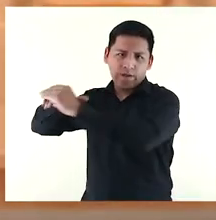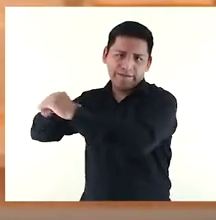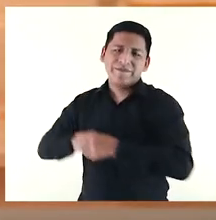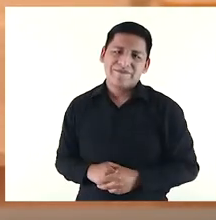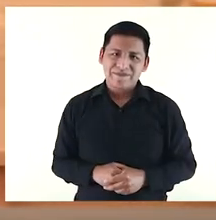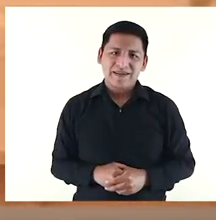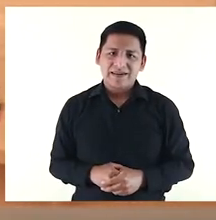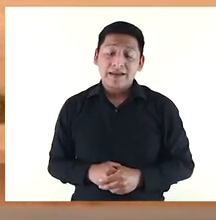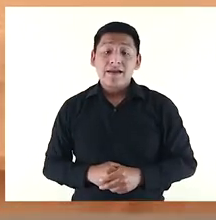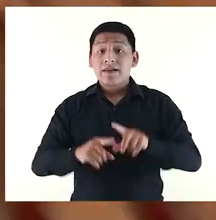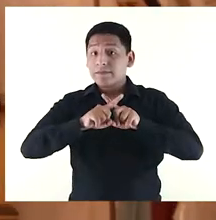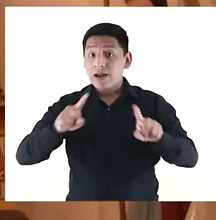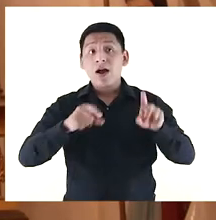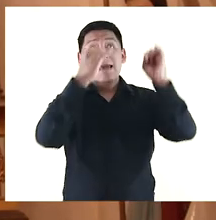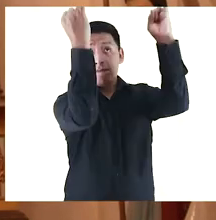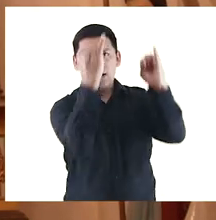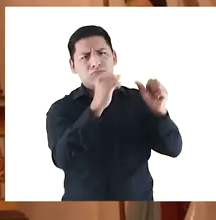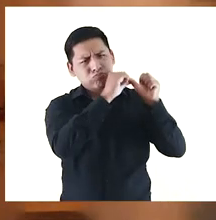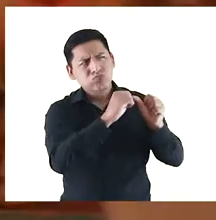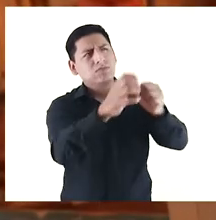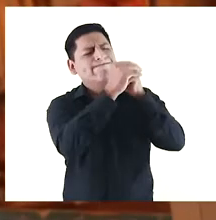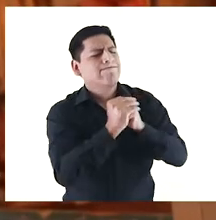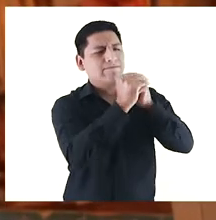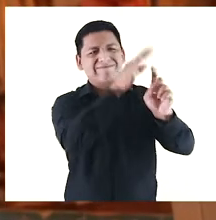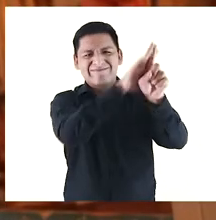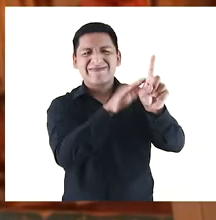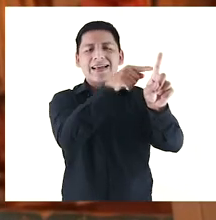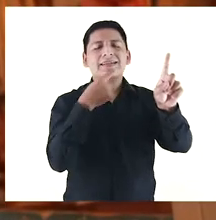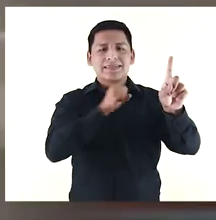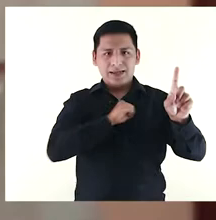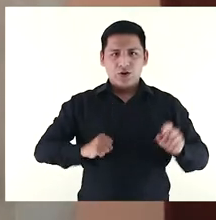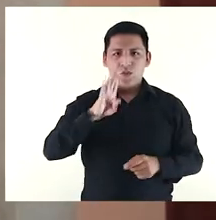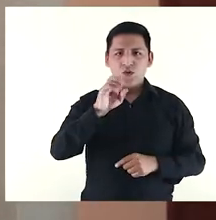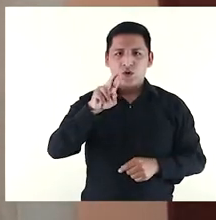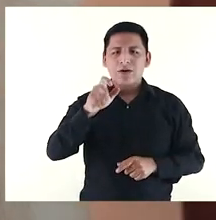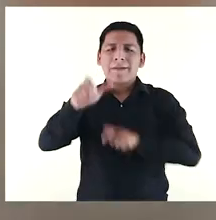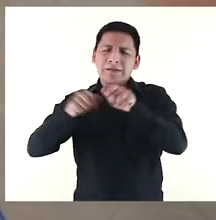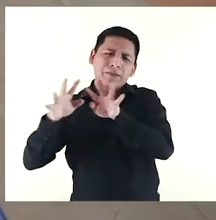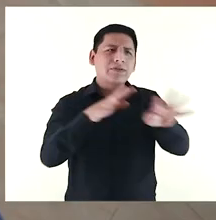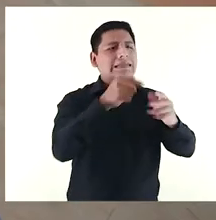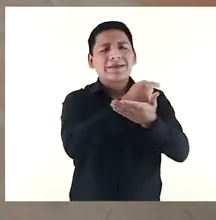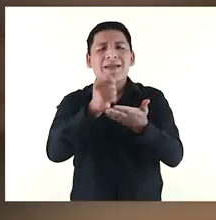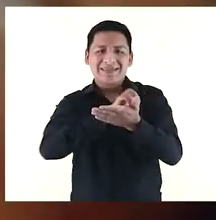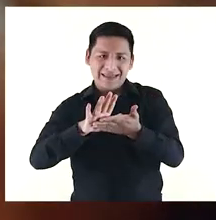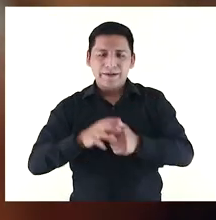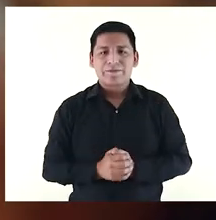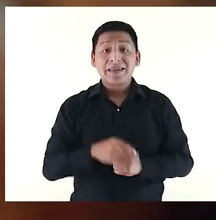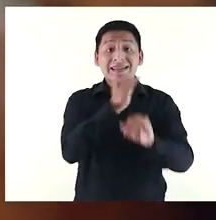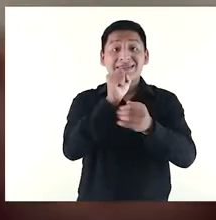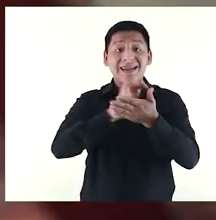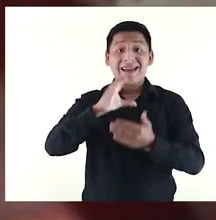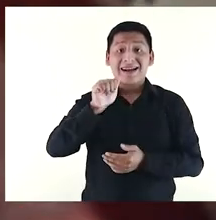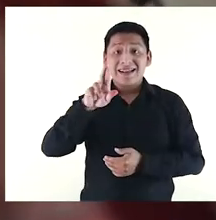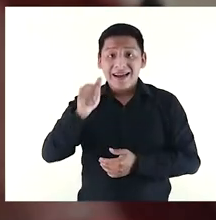para ponerlos a buen recaudo. Sin embargo, hay imágenes veneradas como el Señor de Burgos, con muchos devotos en Semana Santa. La